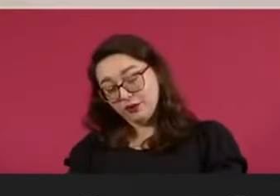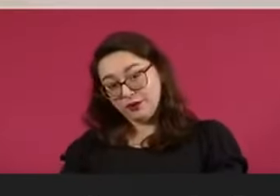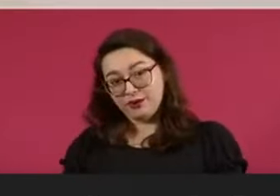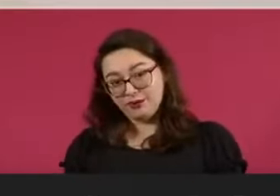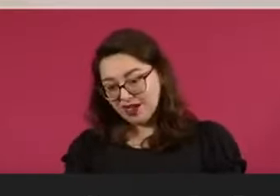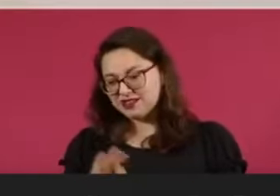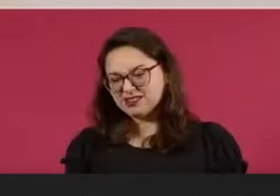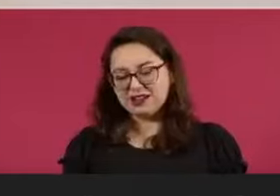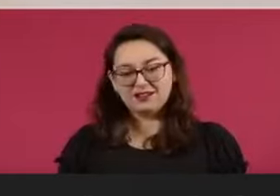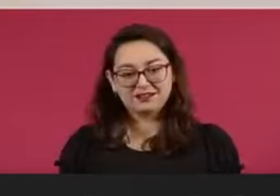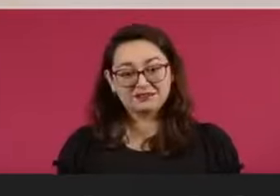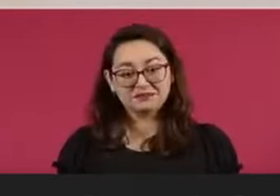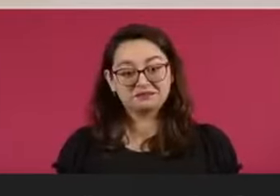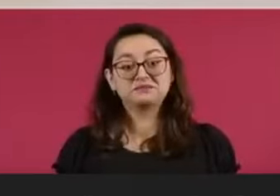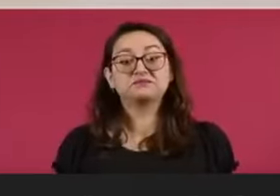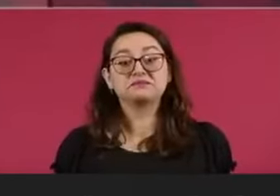Y todos